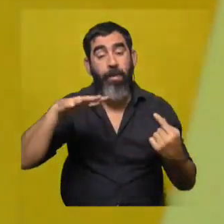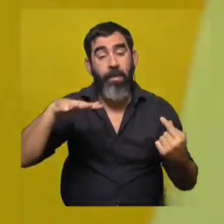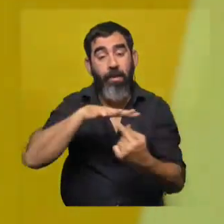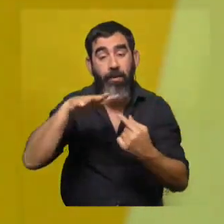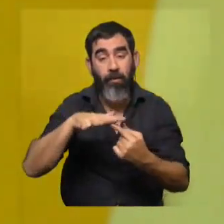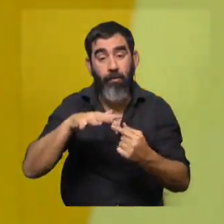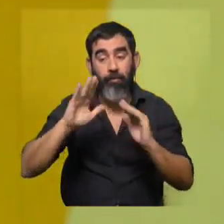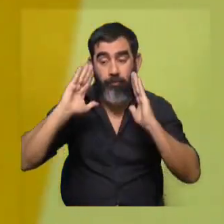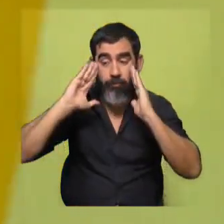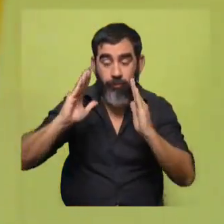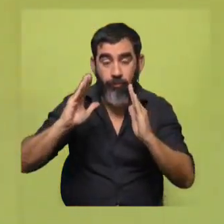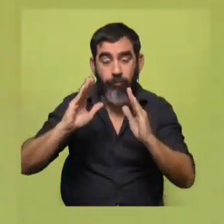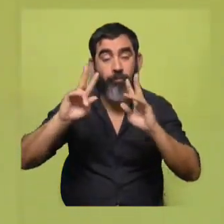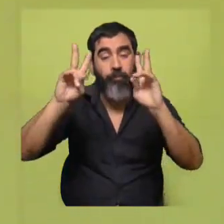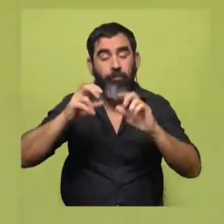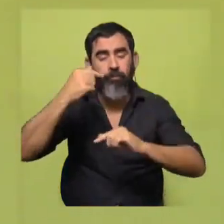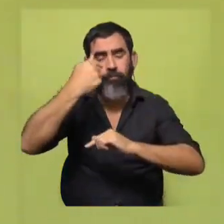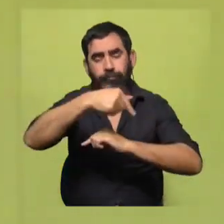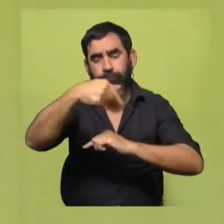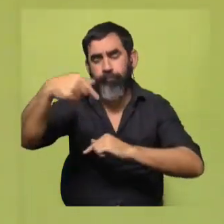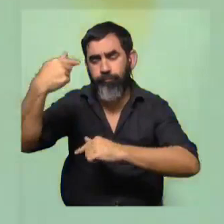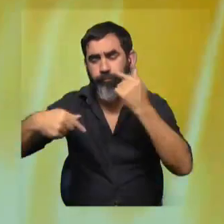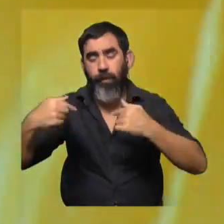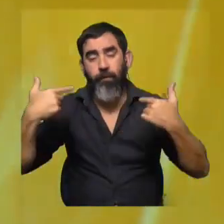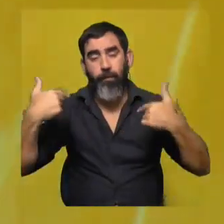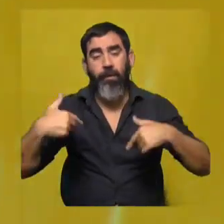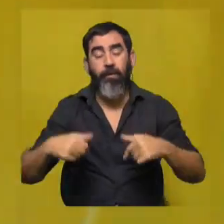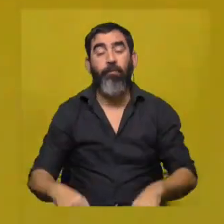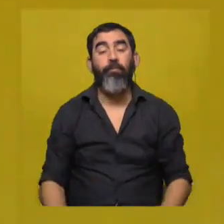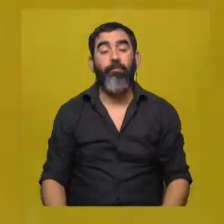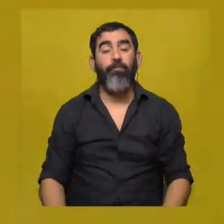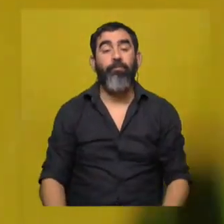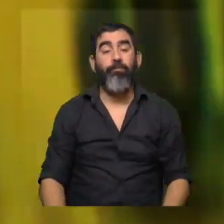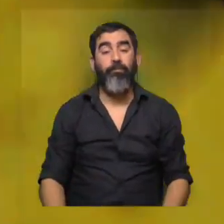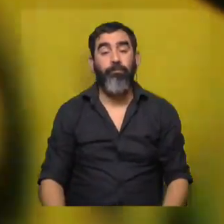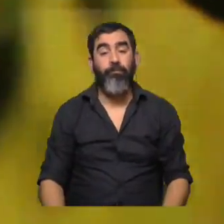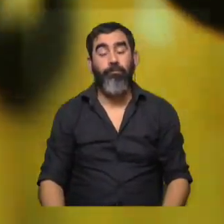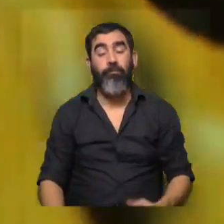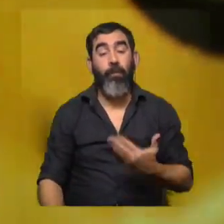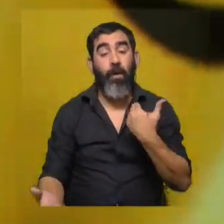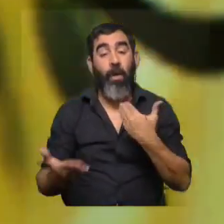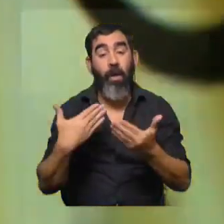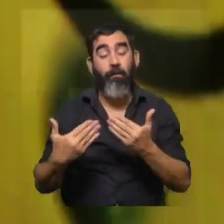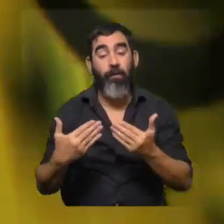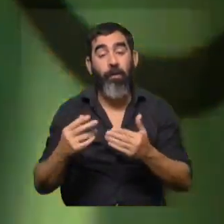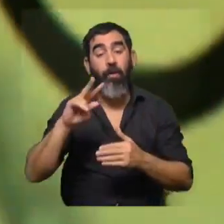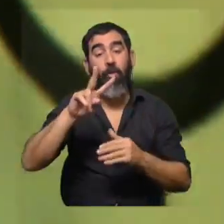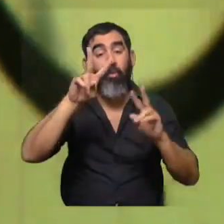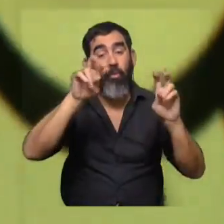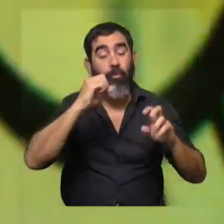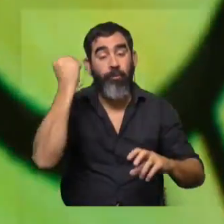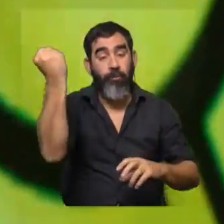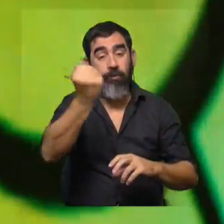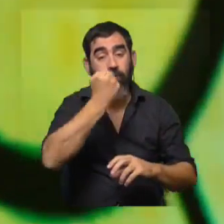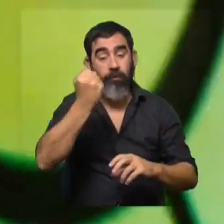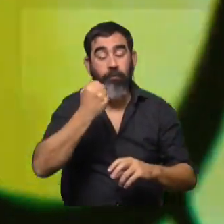de concentrar asuntos que estaban dispersos en varios ministerios y dentro del Estado. Vamos a hablar sobre todo de 2 temas centrales